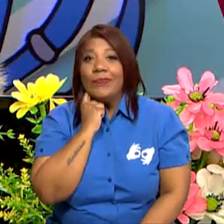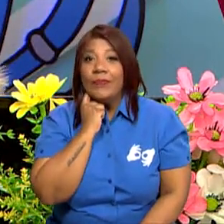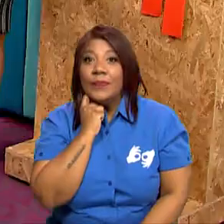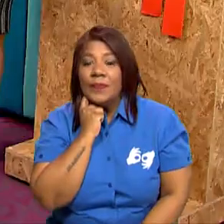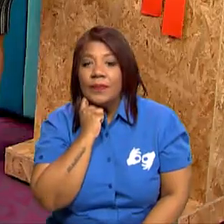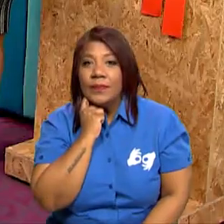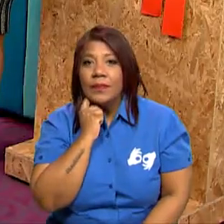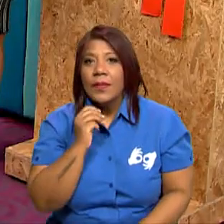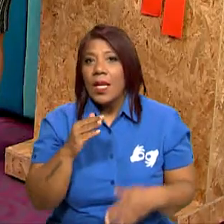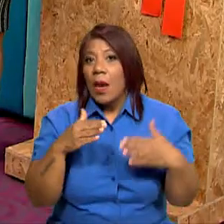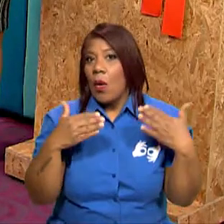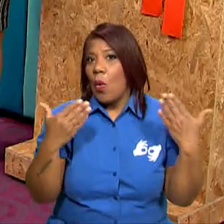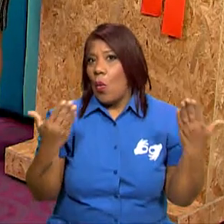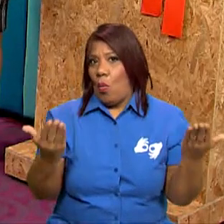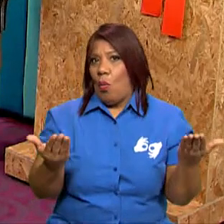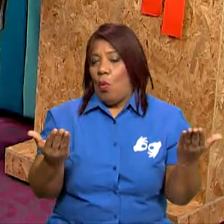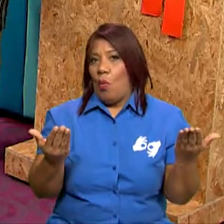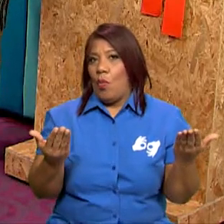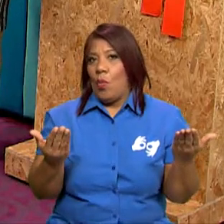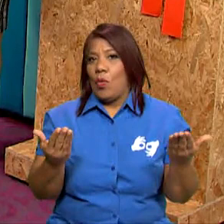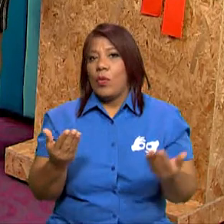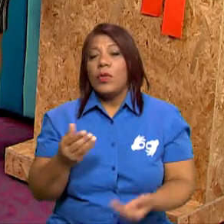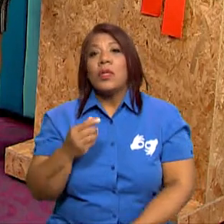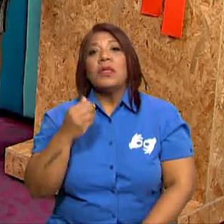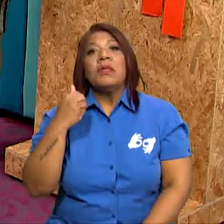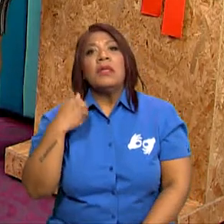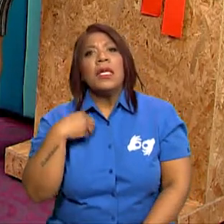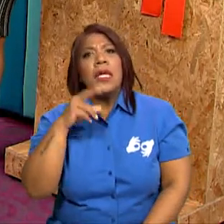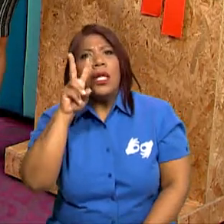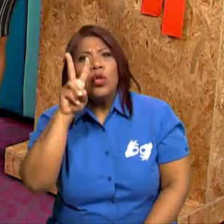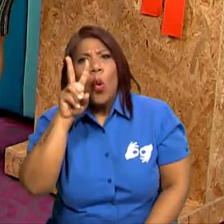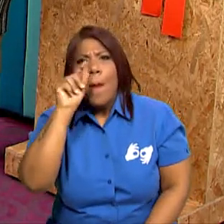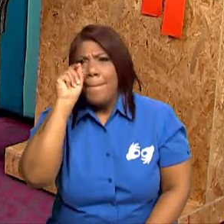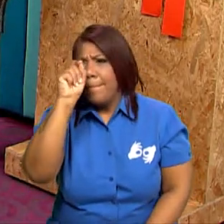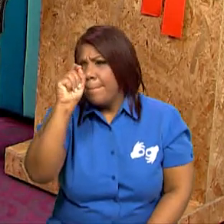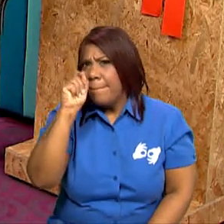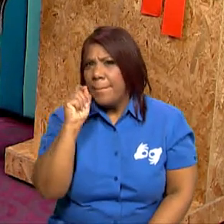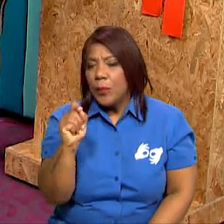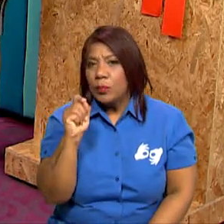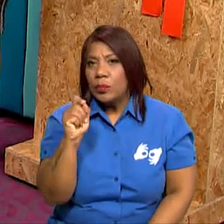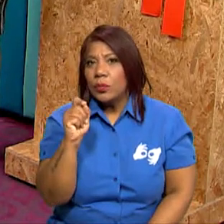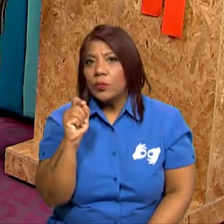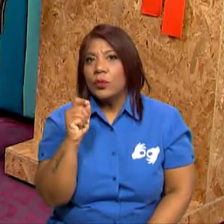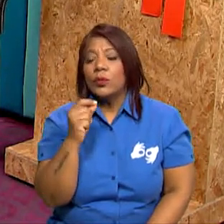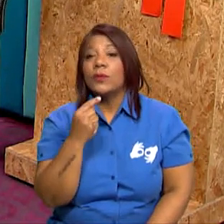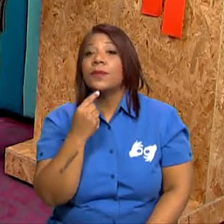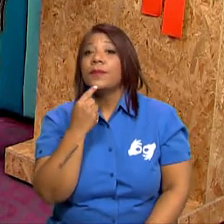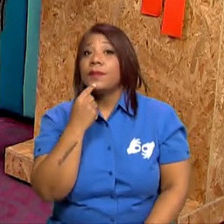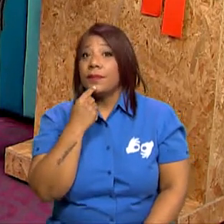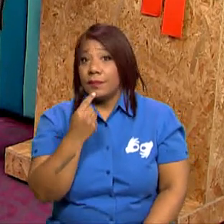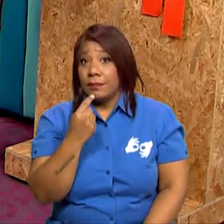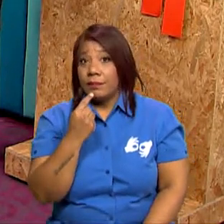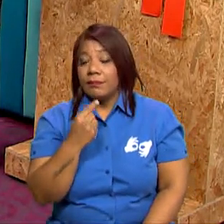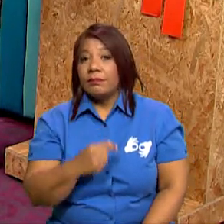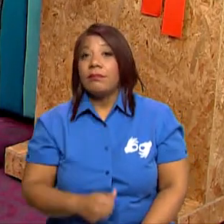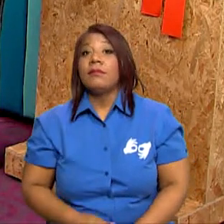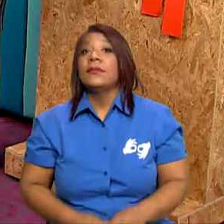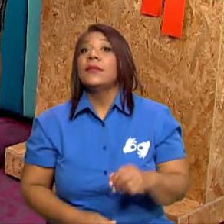¿Cómo se leería? Dice Floppy que se pone con 2 puntitos. ¿Ustedes lo recuerdan? Ponemos Floppy la primera cantidad, que es